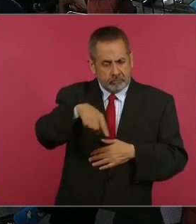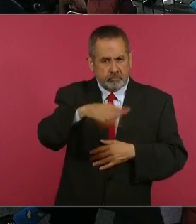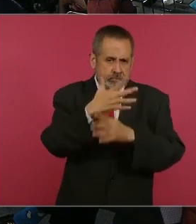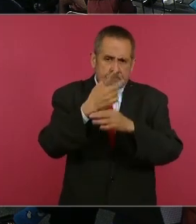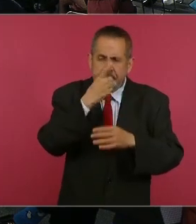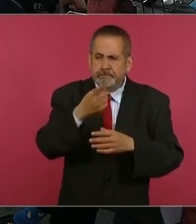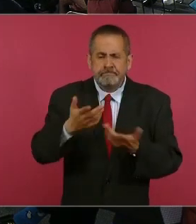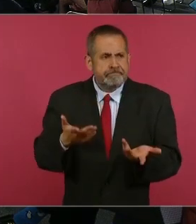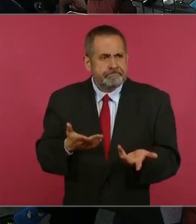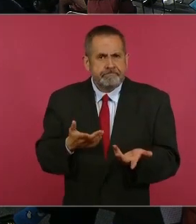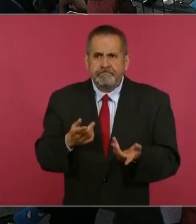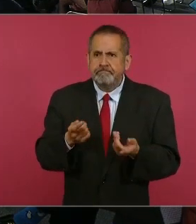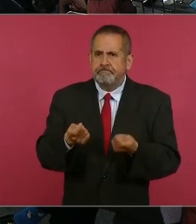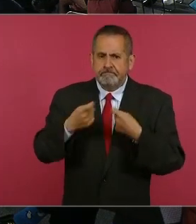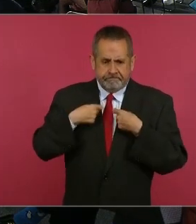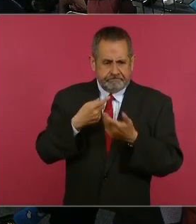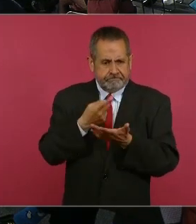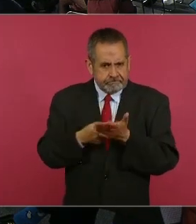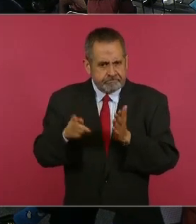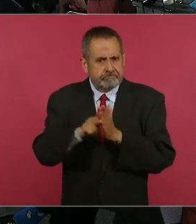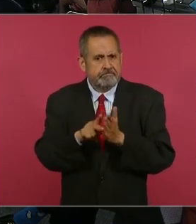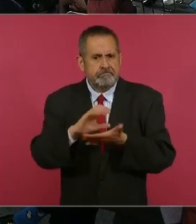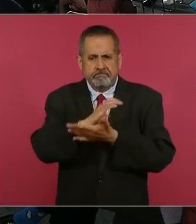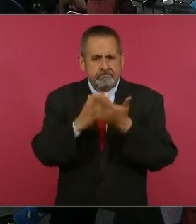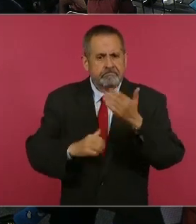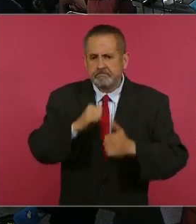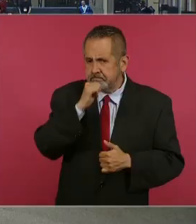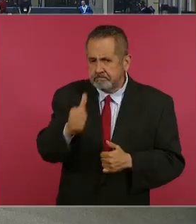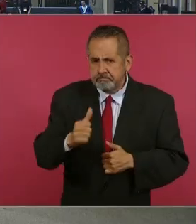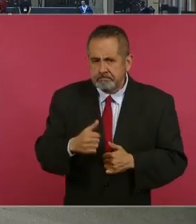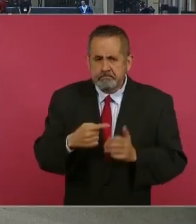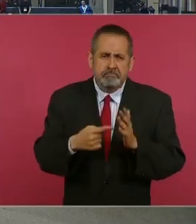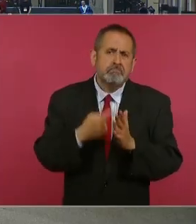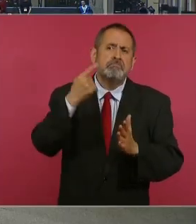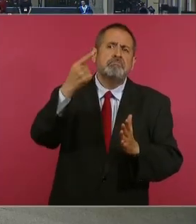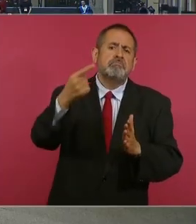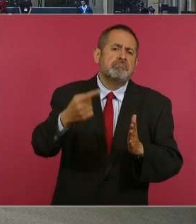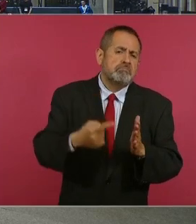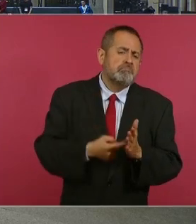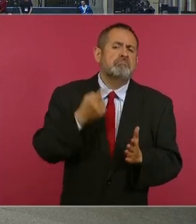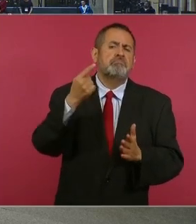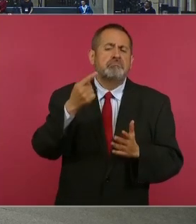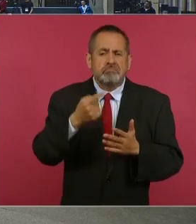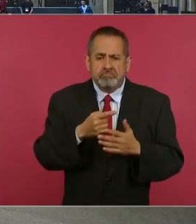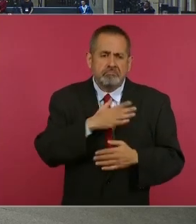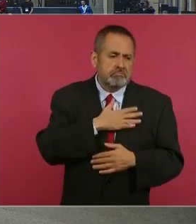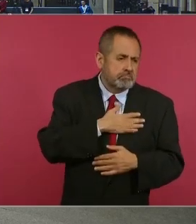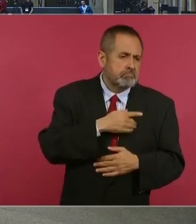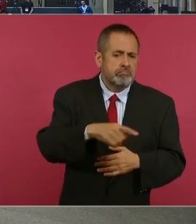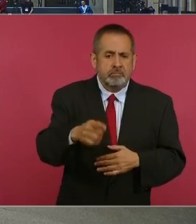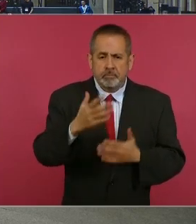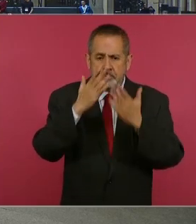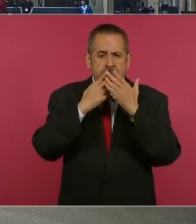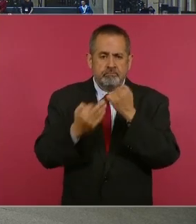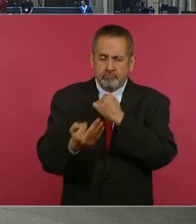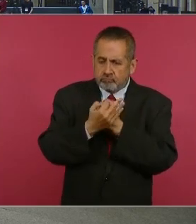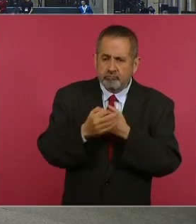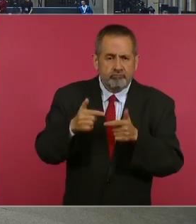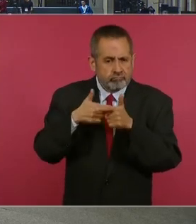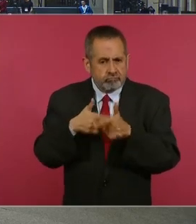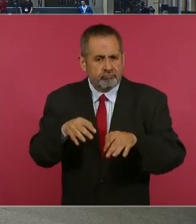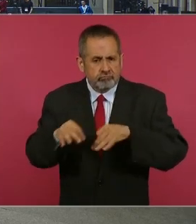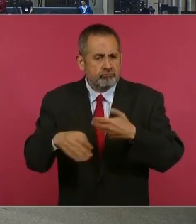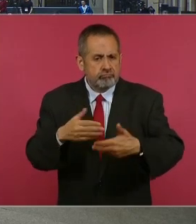comentado pues que no cuentan con contratos, que sus llamados han sido de manera intermitente, carecen incluso de garantías para seguir